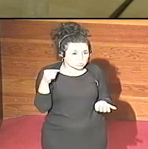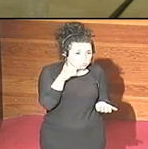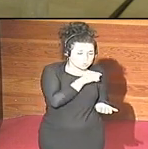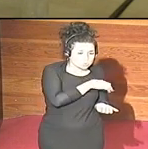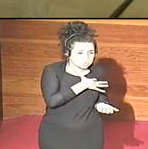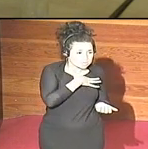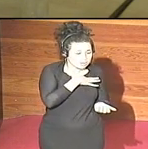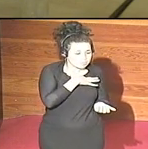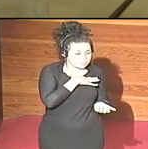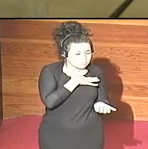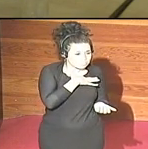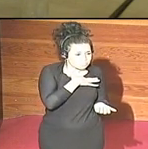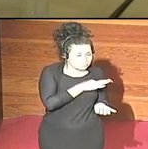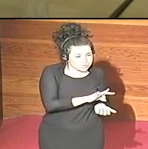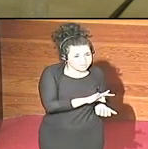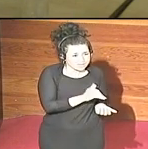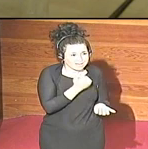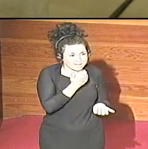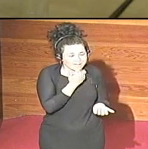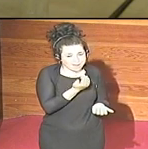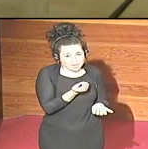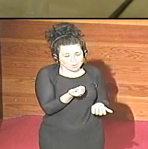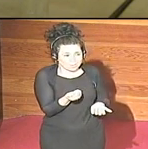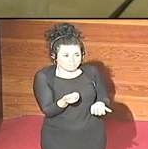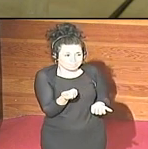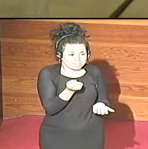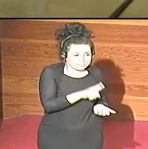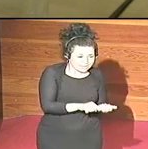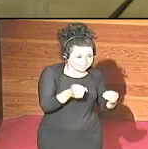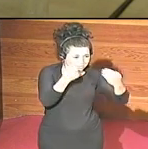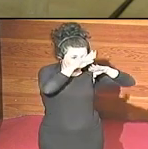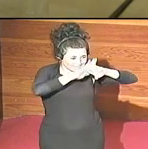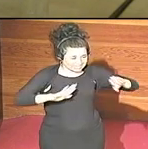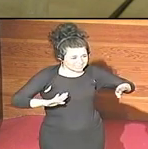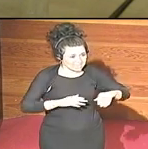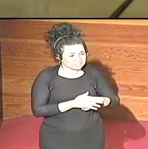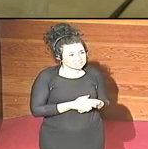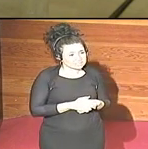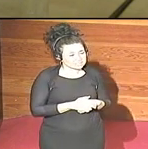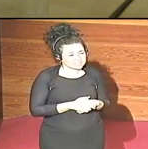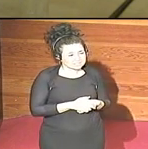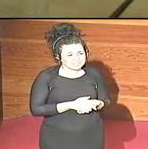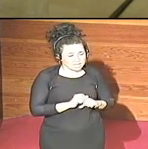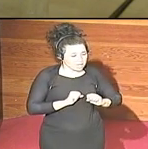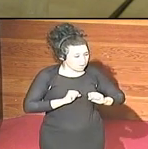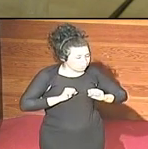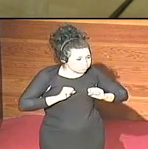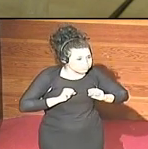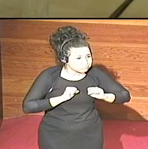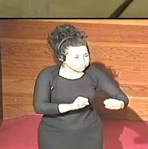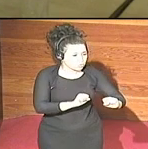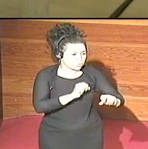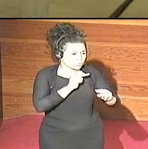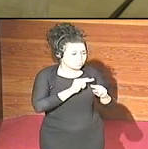pueda ocurrir un fenómeno parecido al de Afganistán, de rechazo a la